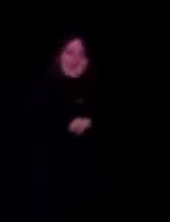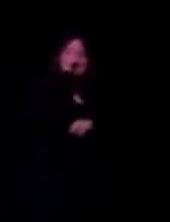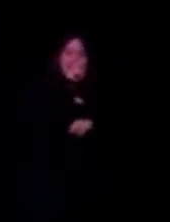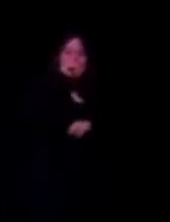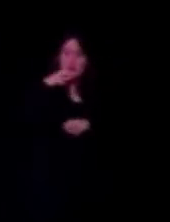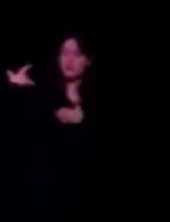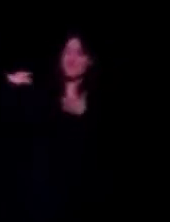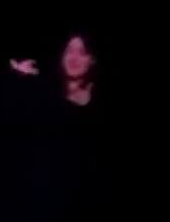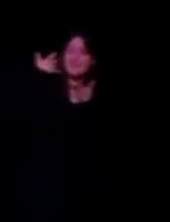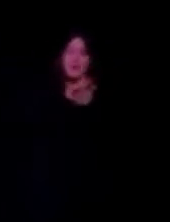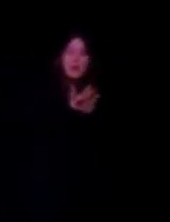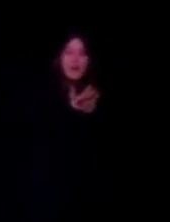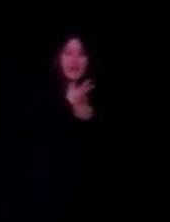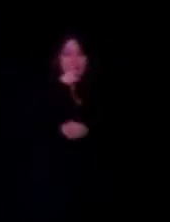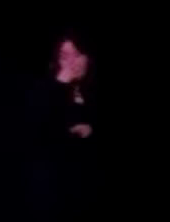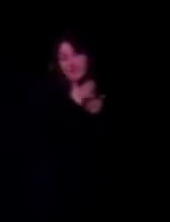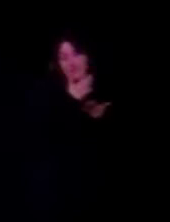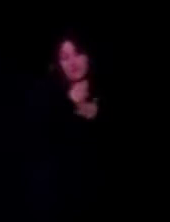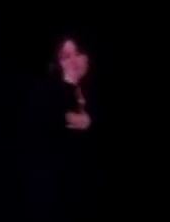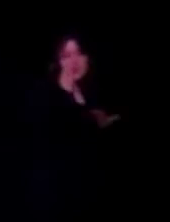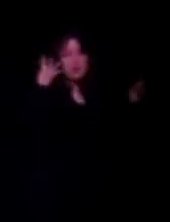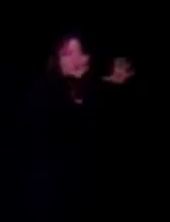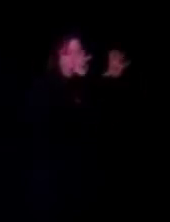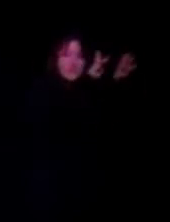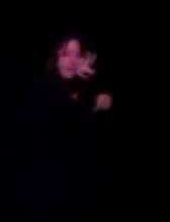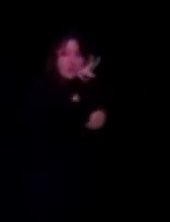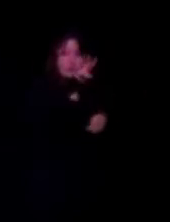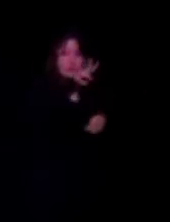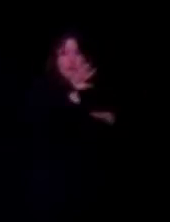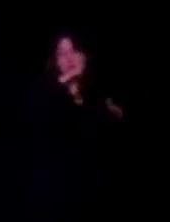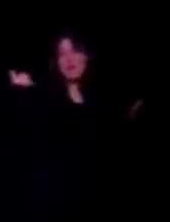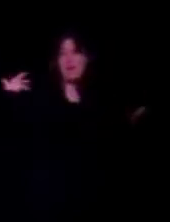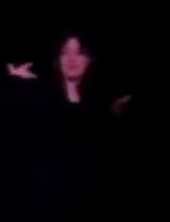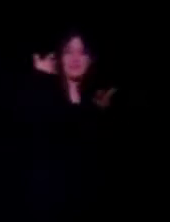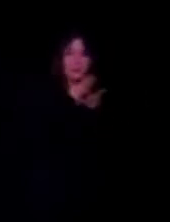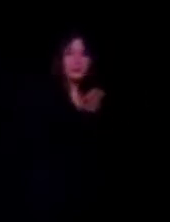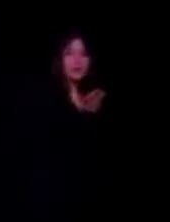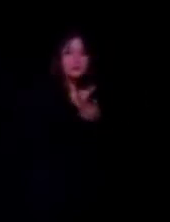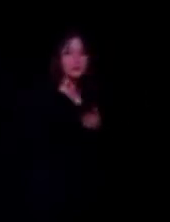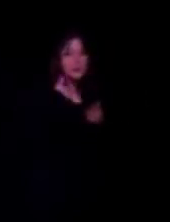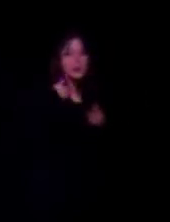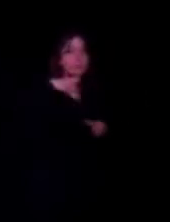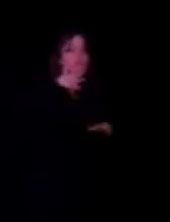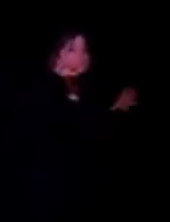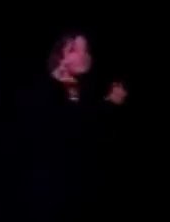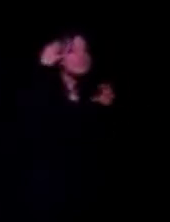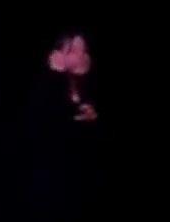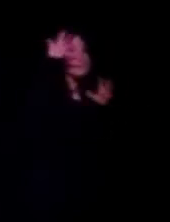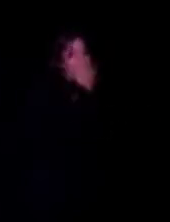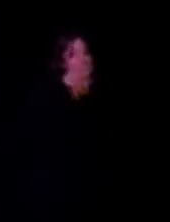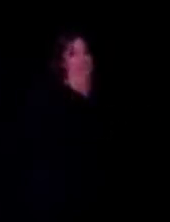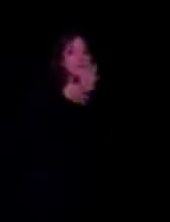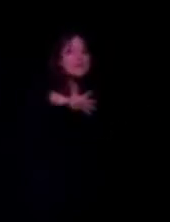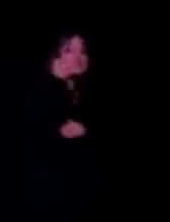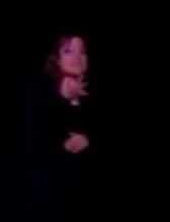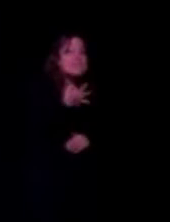en el año 2012 mis aprendizajes que por si acaso sirven os lo regalo pero